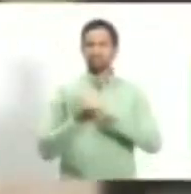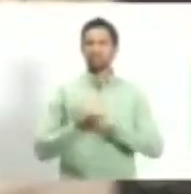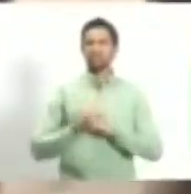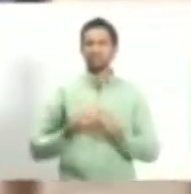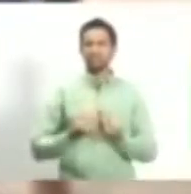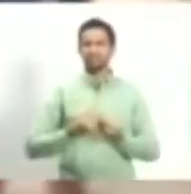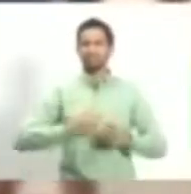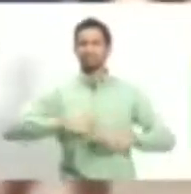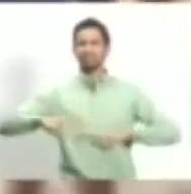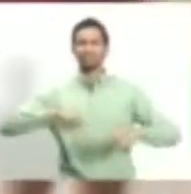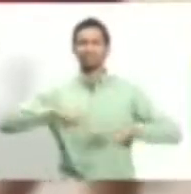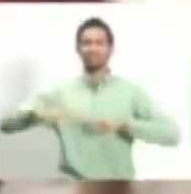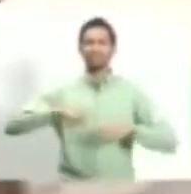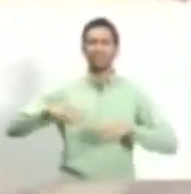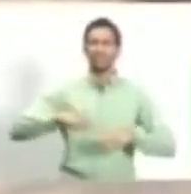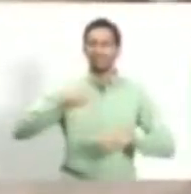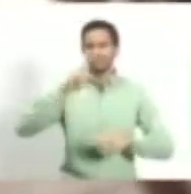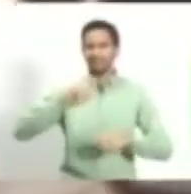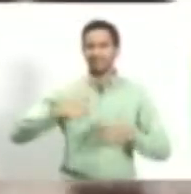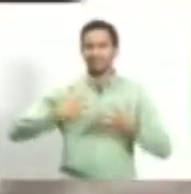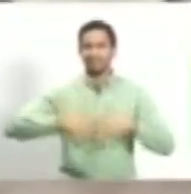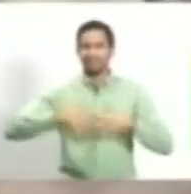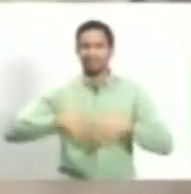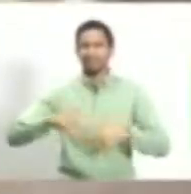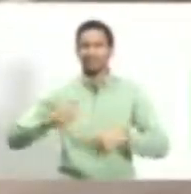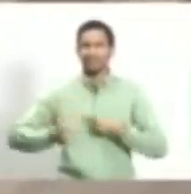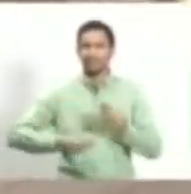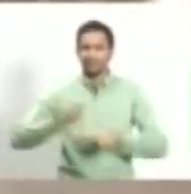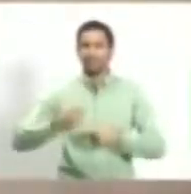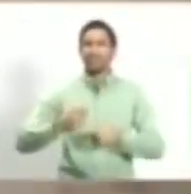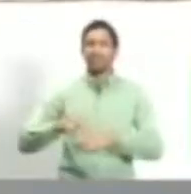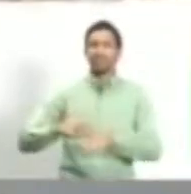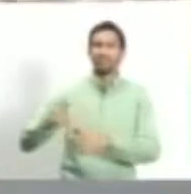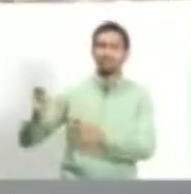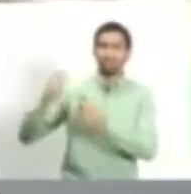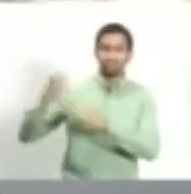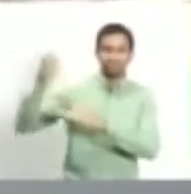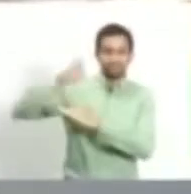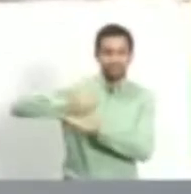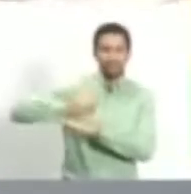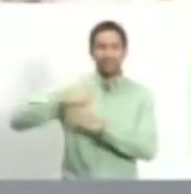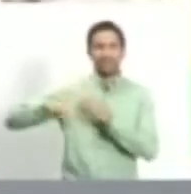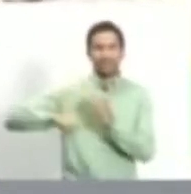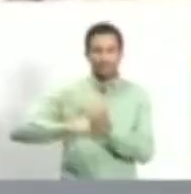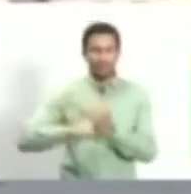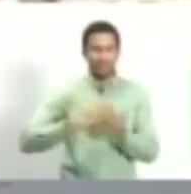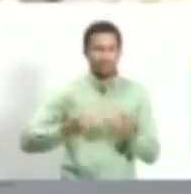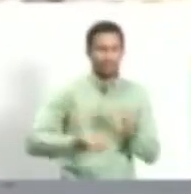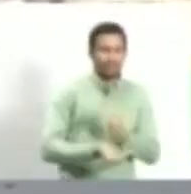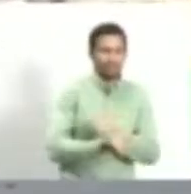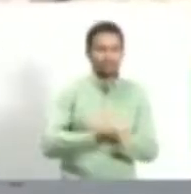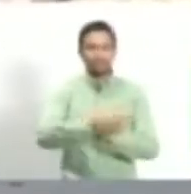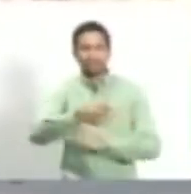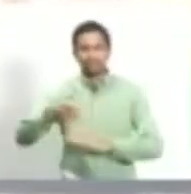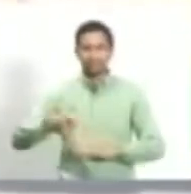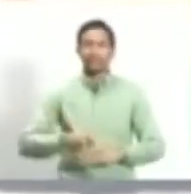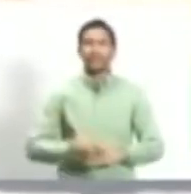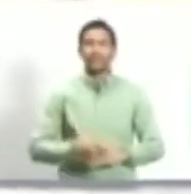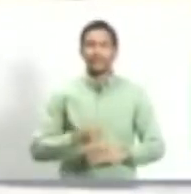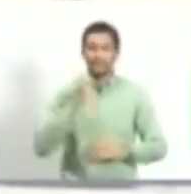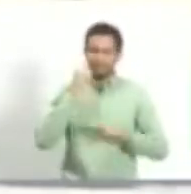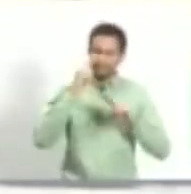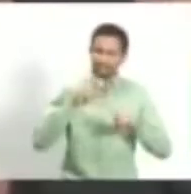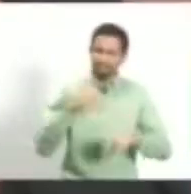que reciben apoyo logístico y económico de estructuras más sofisticadas. Llama la atención que toda esta serie de hechos criminales se